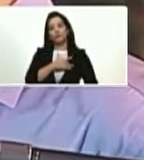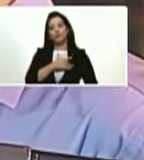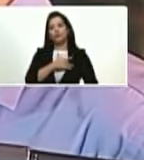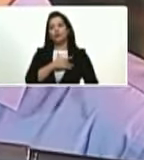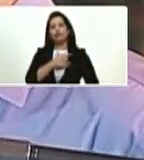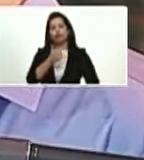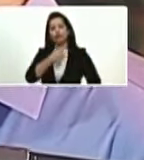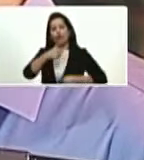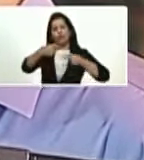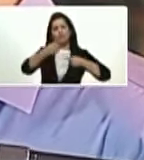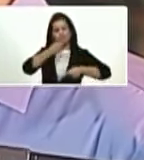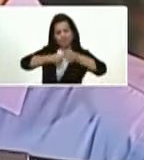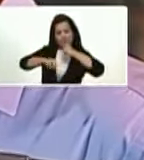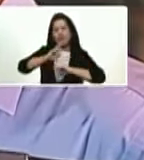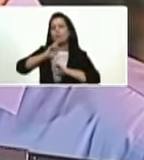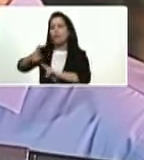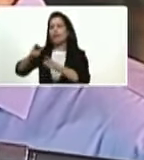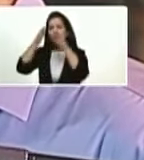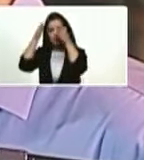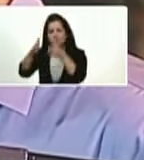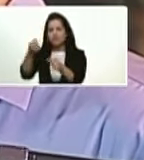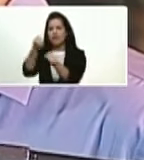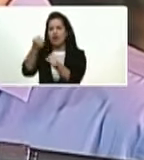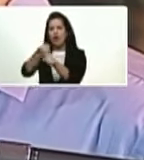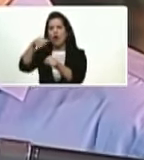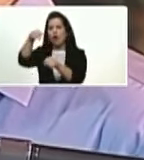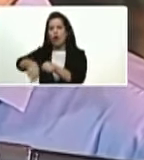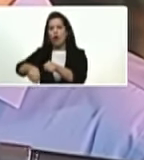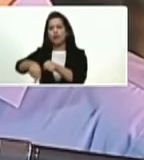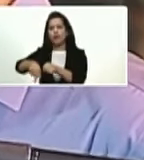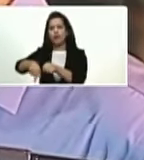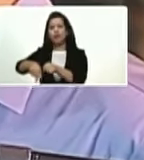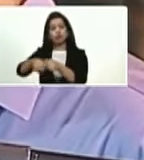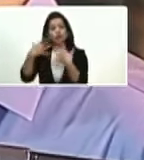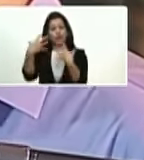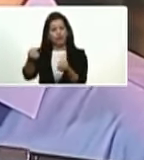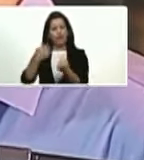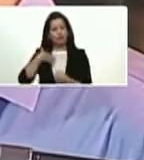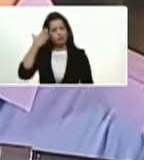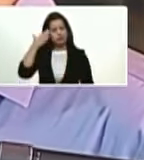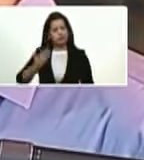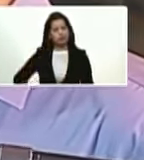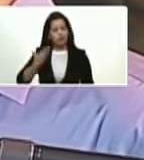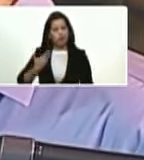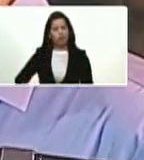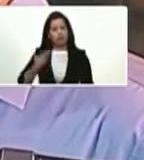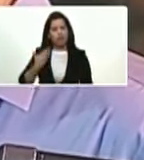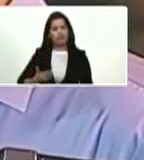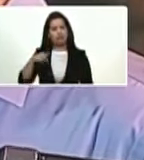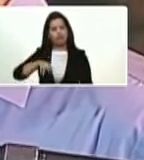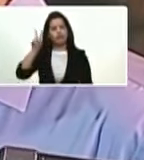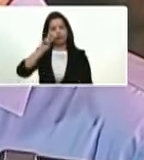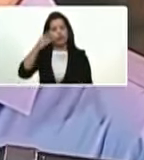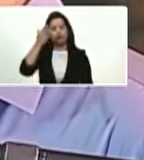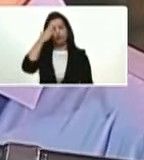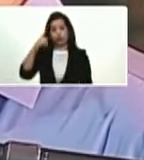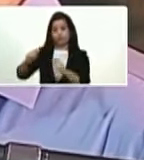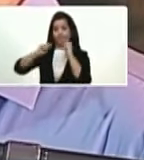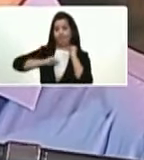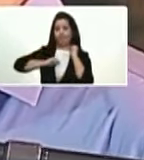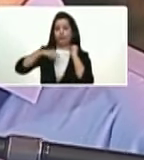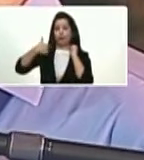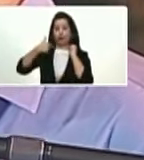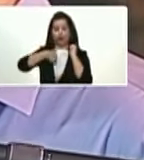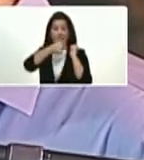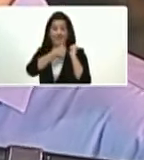mi contraprestación será la dedicación absoluta a la tarea que hoy nos pone, entendiendo la importancia que tiene para el destino de la patria en este exacto momento donde